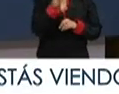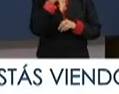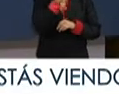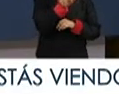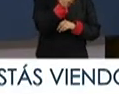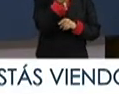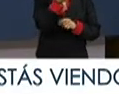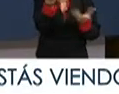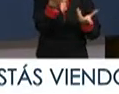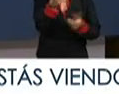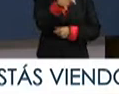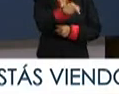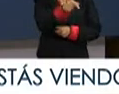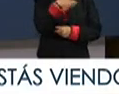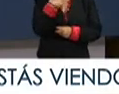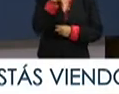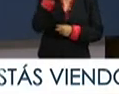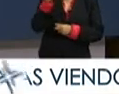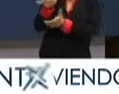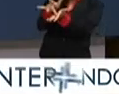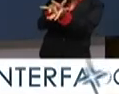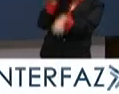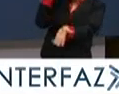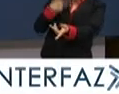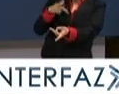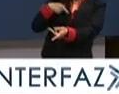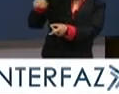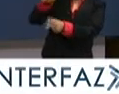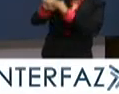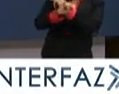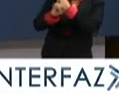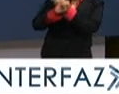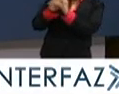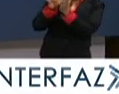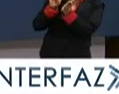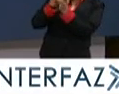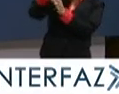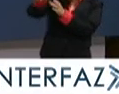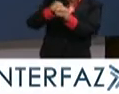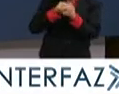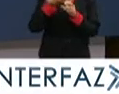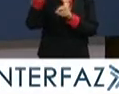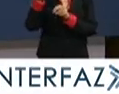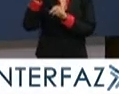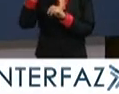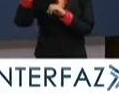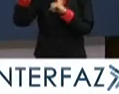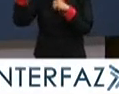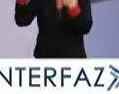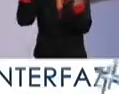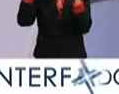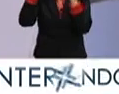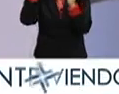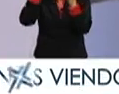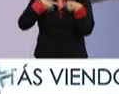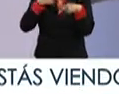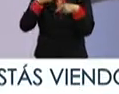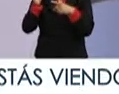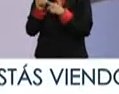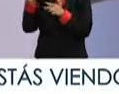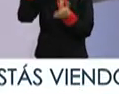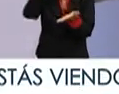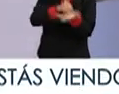pues lo que hacen es retomar lo que está en las redes sociales que alguien subió. Antes,